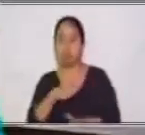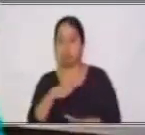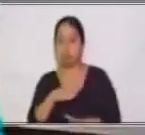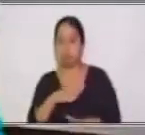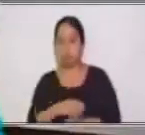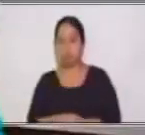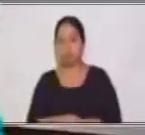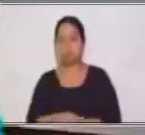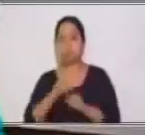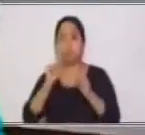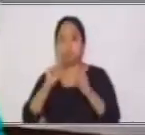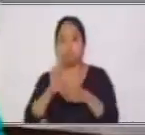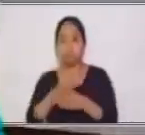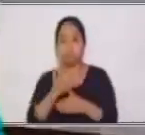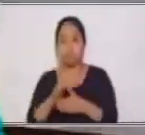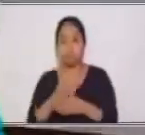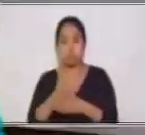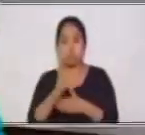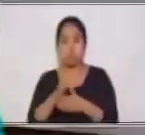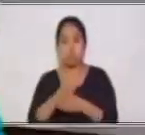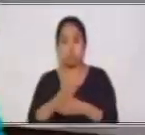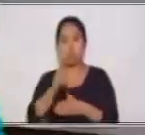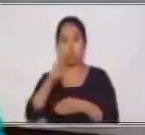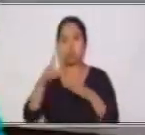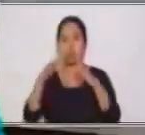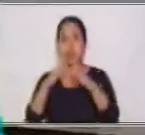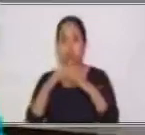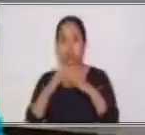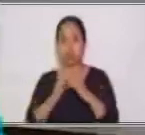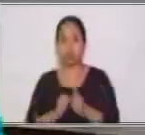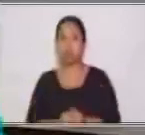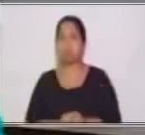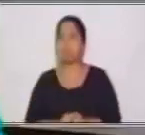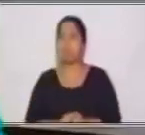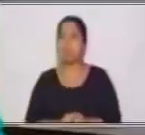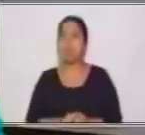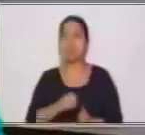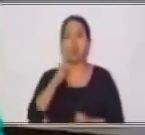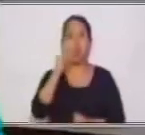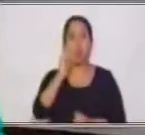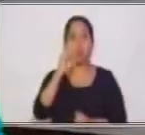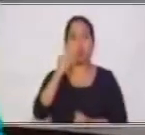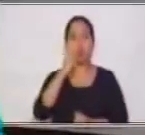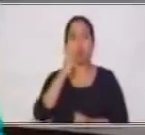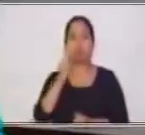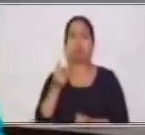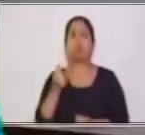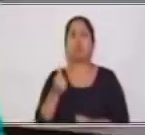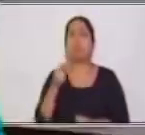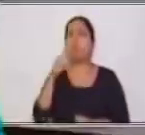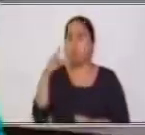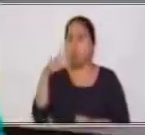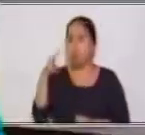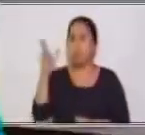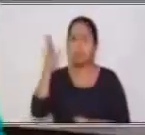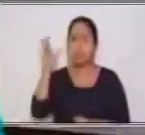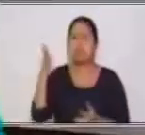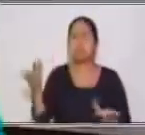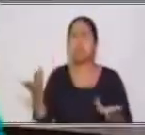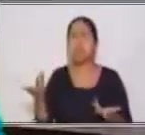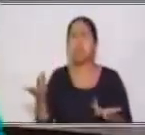estés en tu casa. IDH, ¿lo has visto o has escuchado sobre esta sigla? IDH